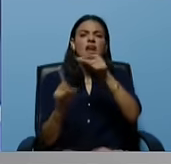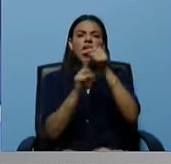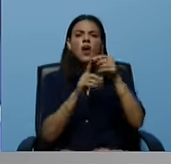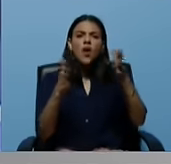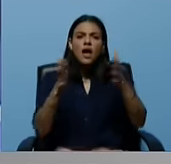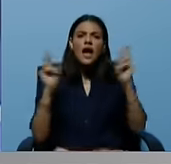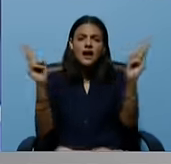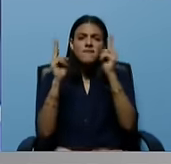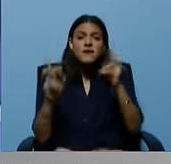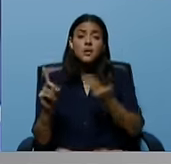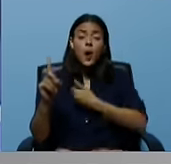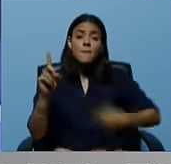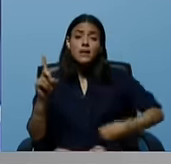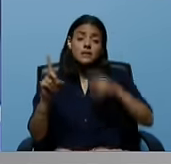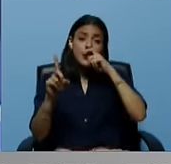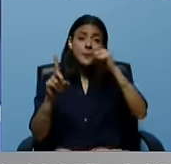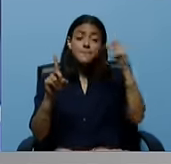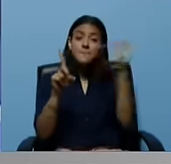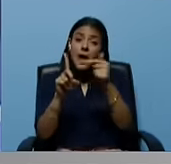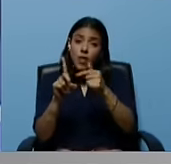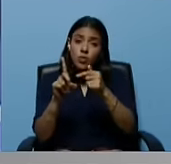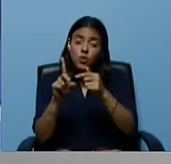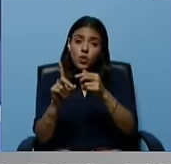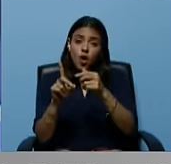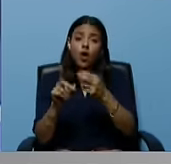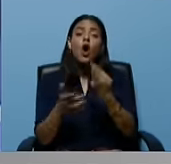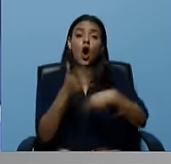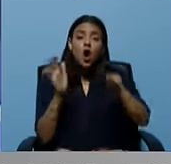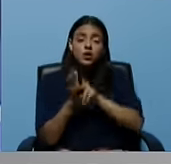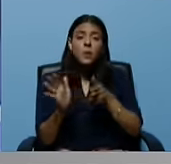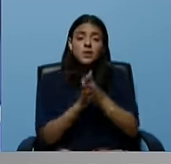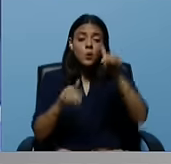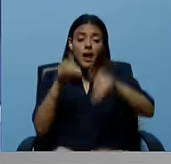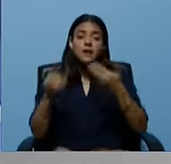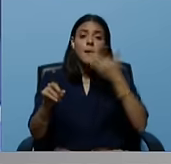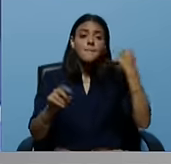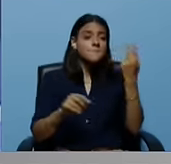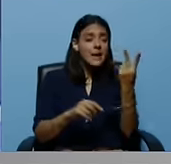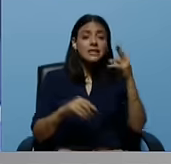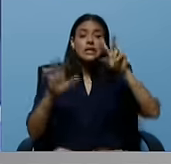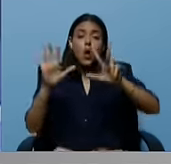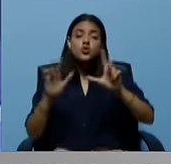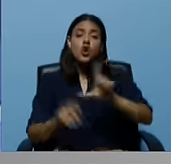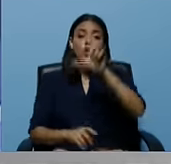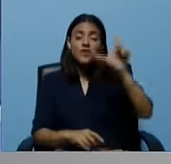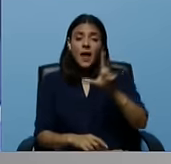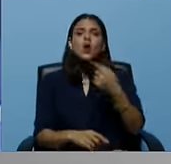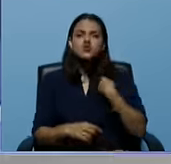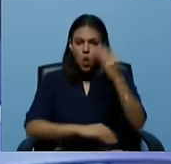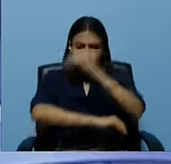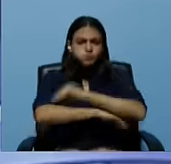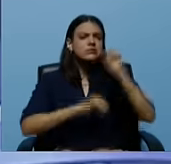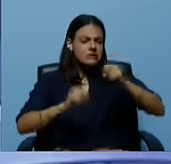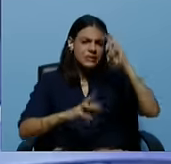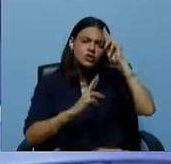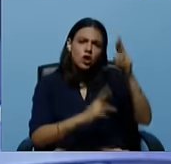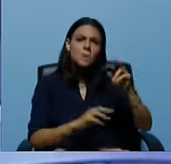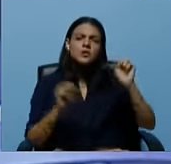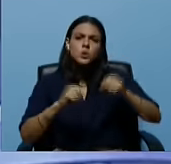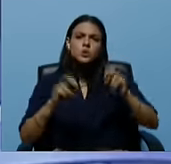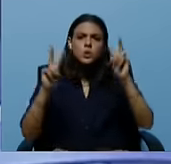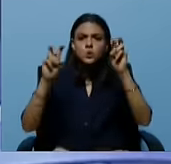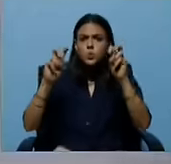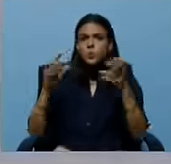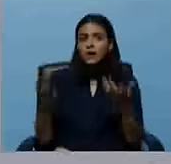Moros como presidente de la República Bolivariana de Venezuela en los comicios del 28 de julio, él dice que acata eso, es decir,